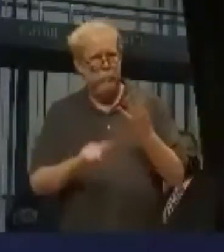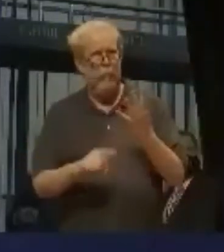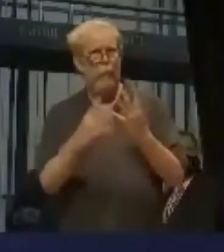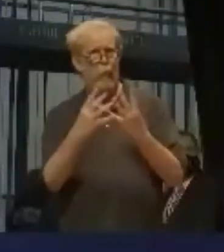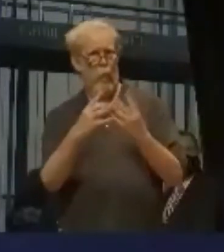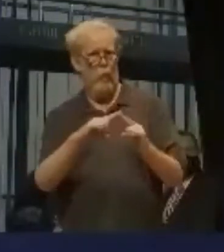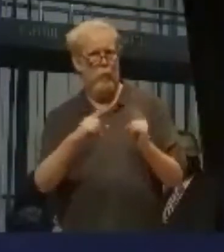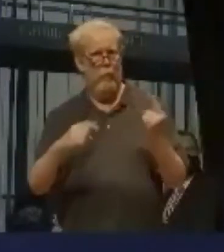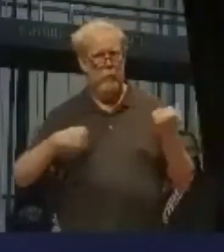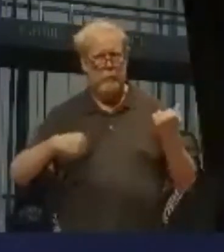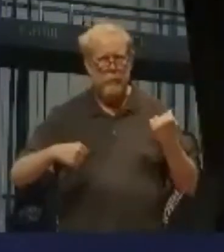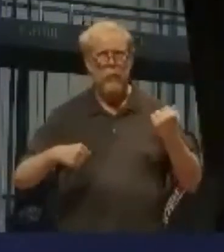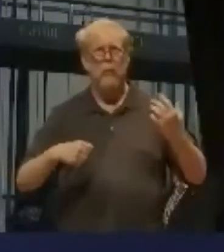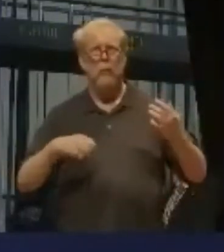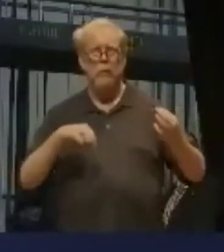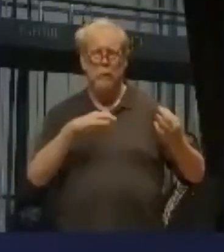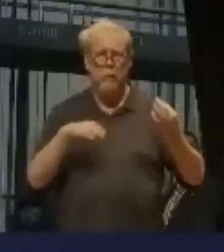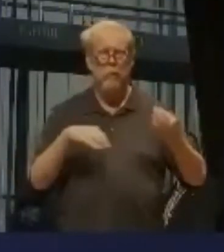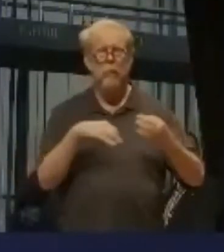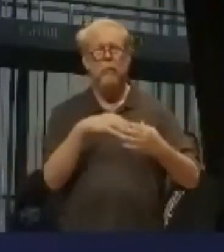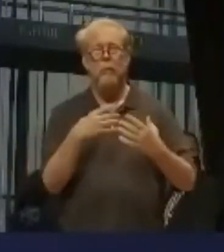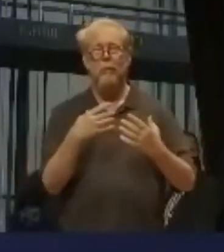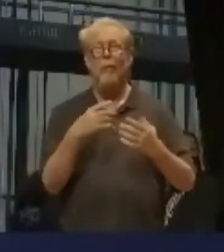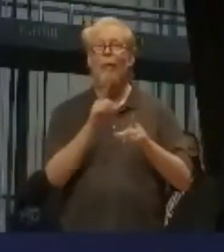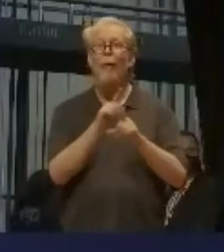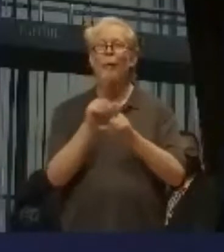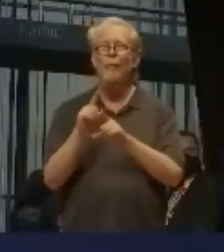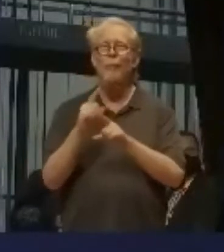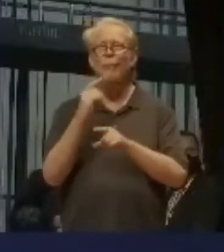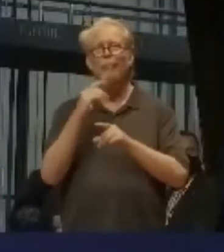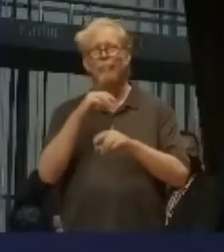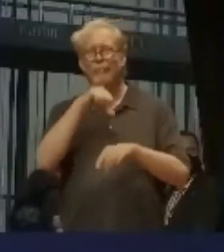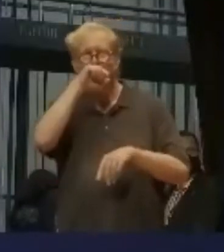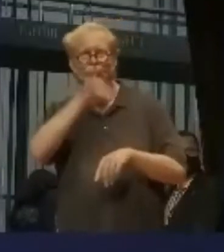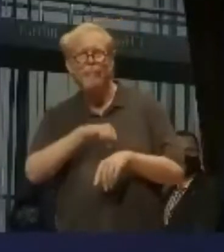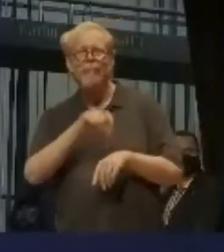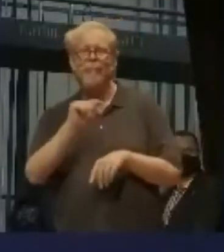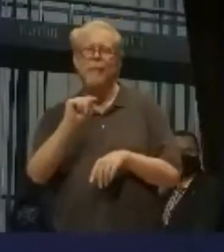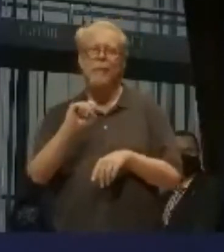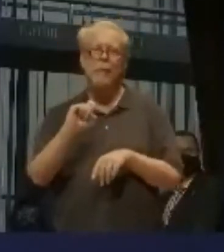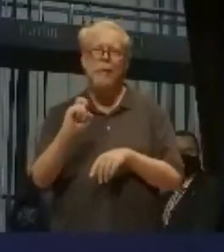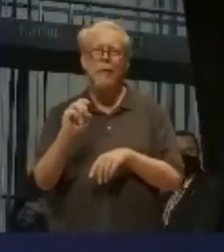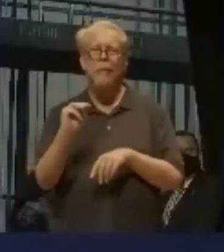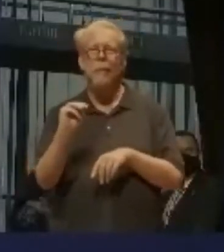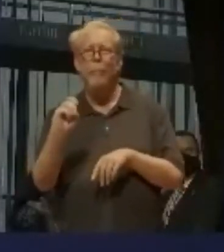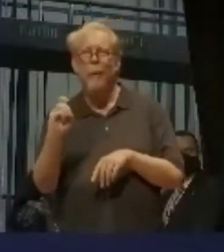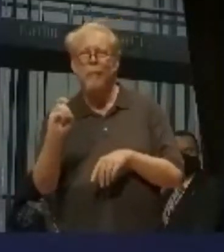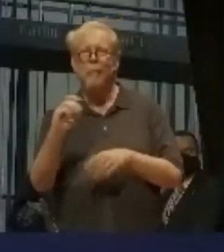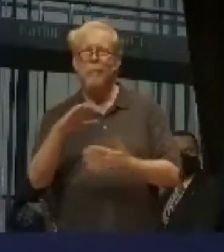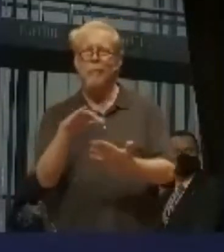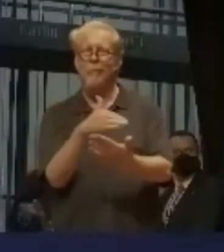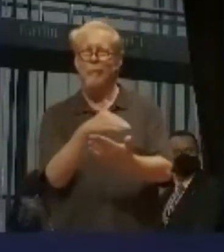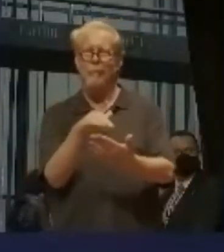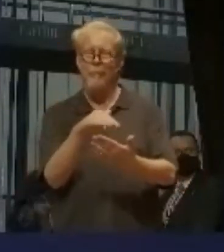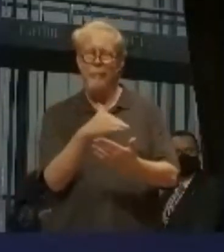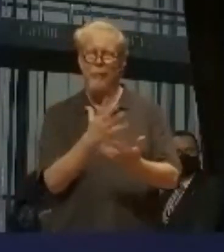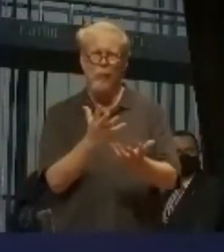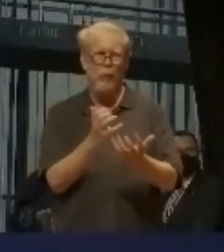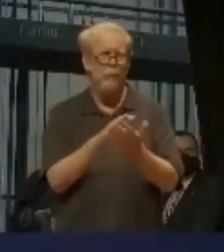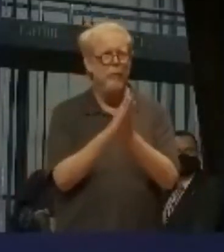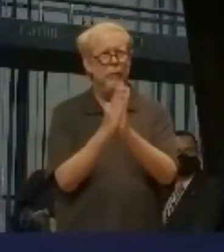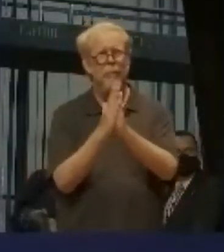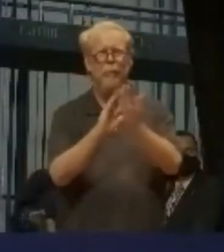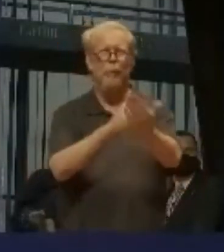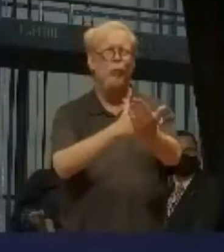lo tocaba en los 4 instrumentos. Y le encantaba el Tex-Mex y esa era su favorita. Y siempre quería ser músico él